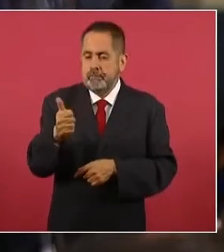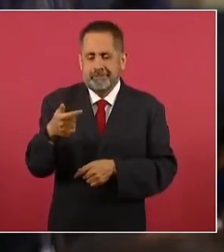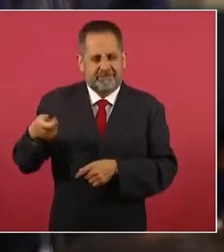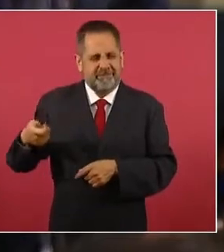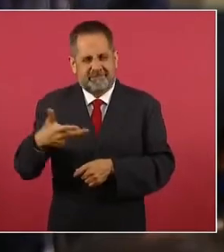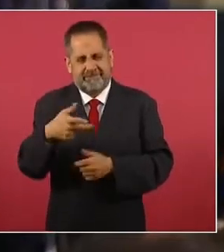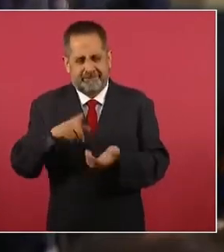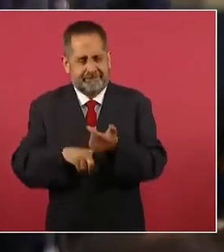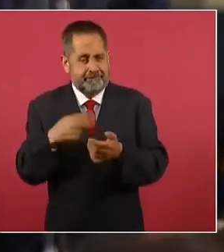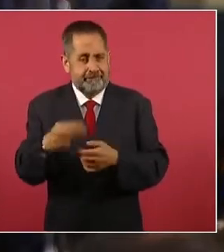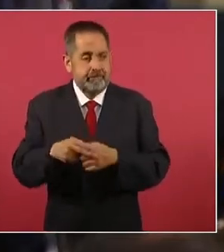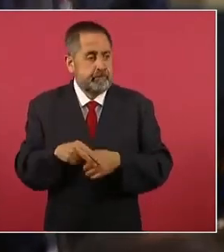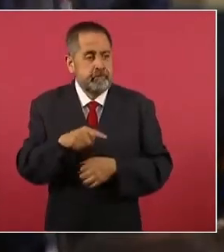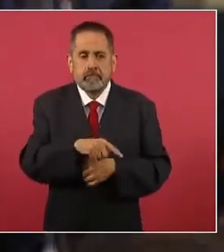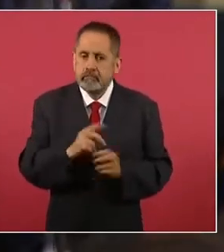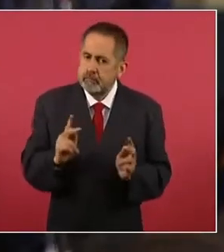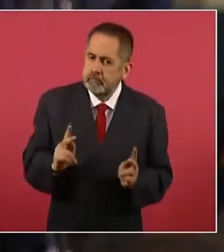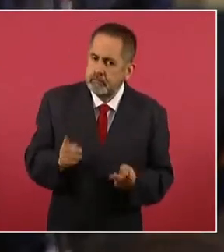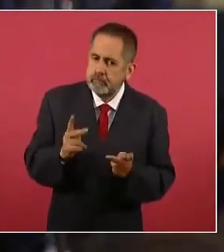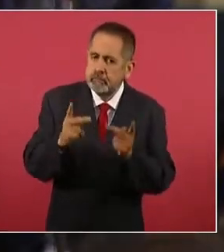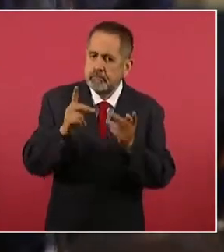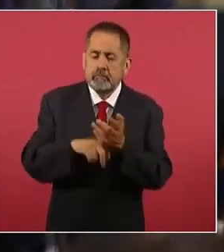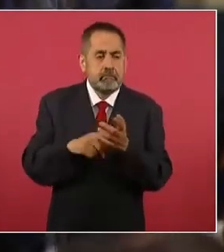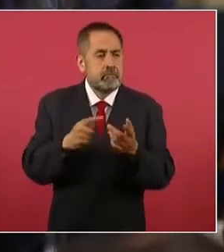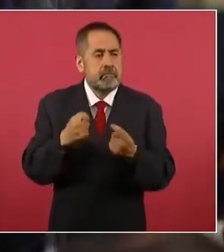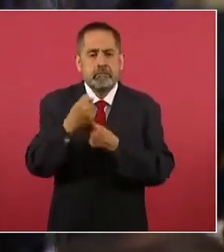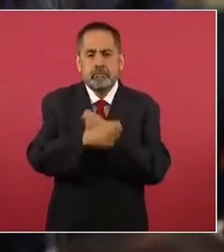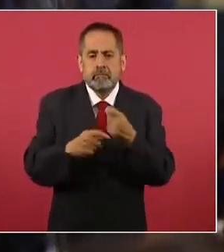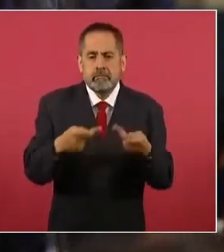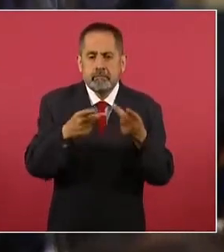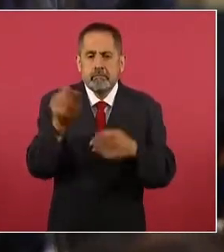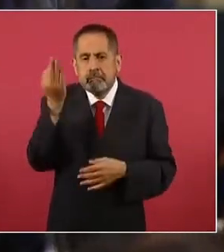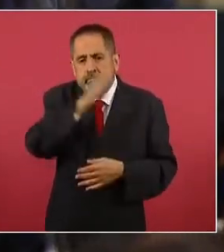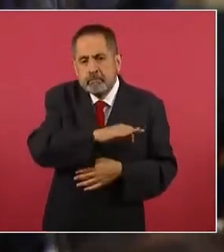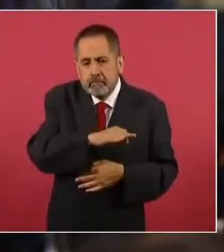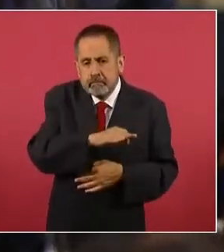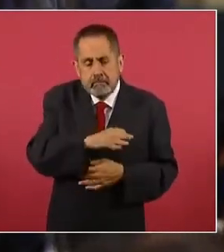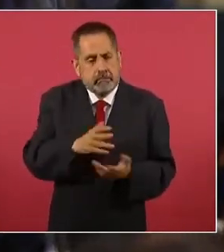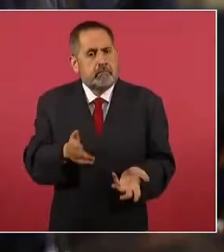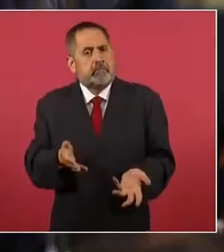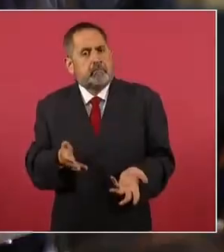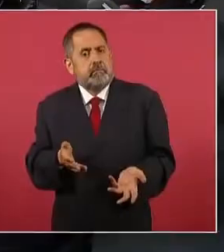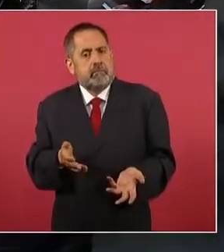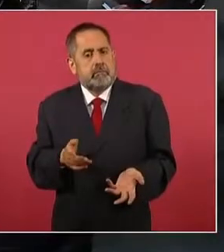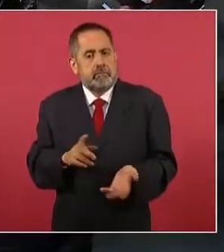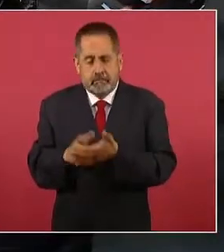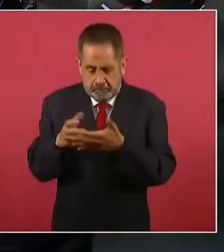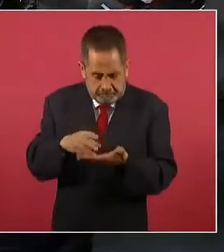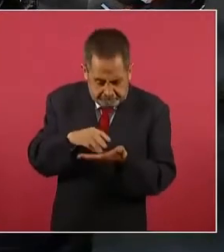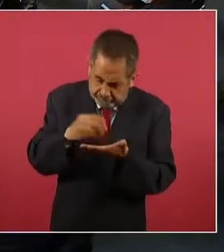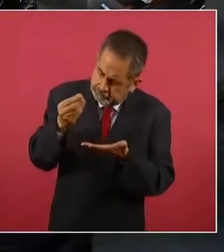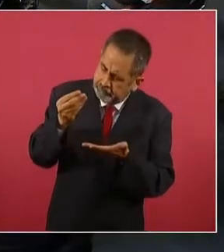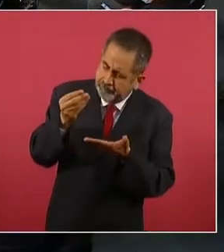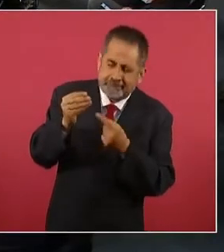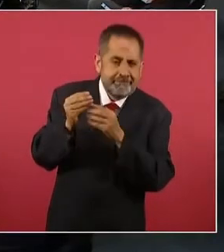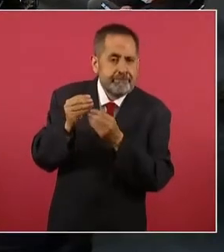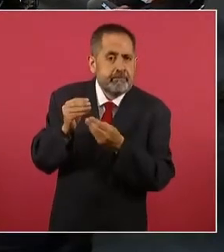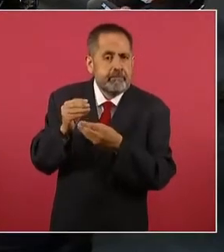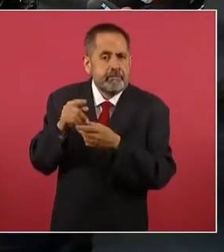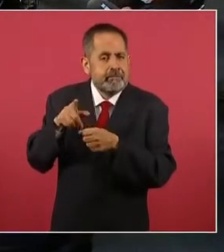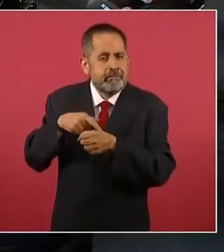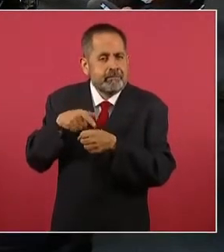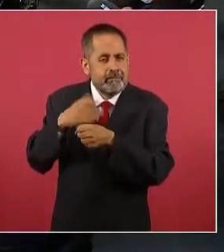los campesinos, se está vendiendo en tiendas fertilizante falso, toda vez que parece una tierra, es de color café